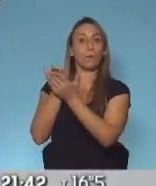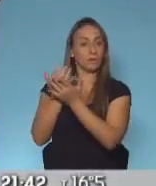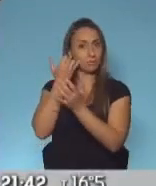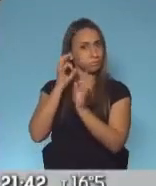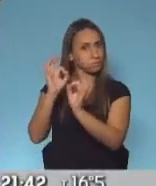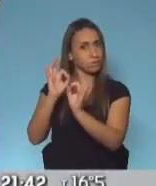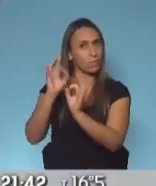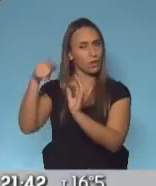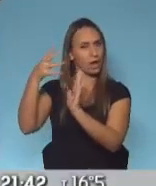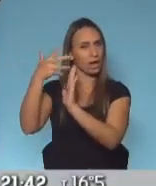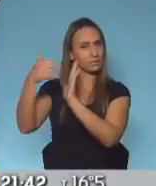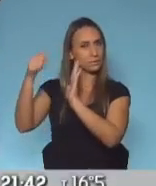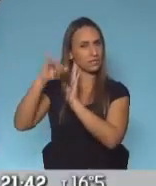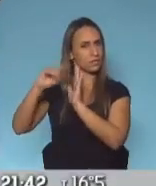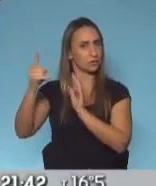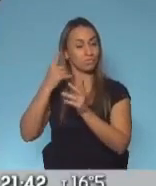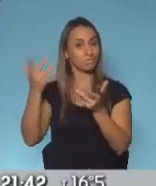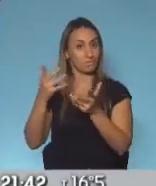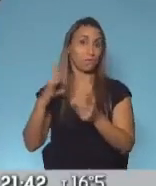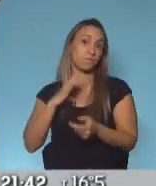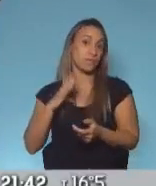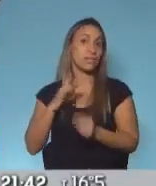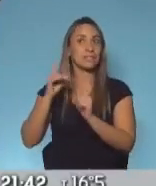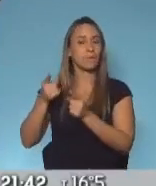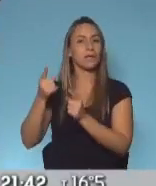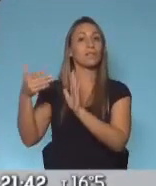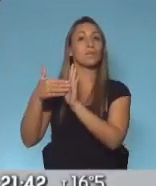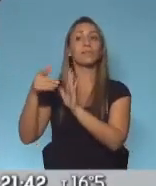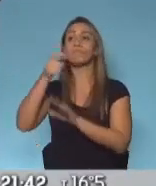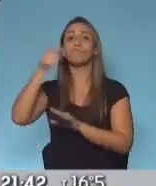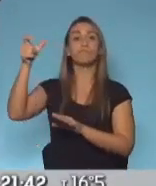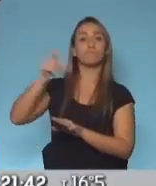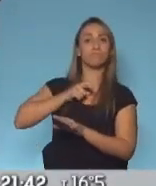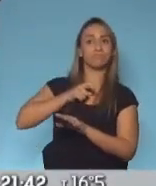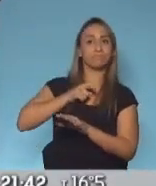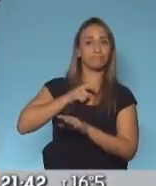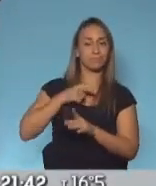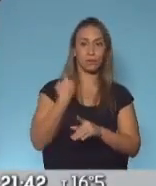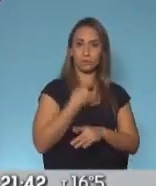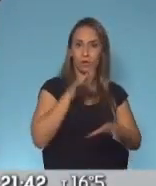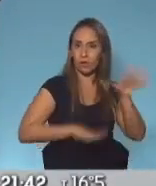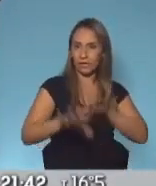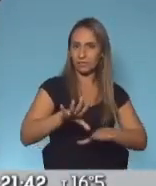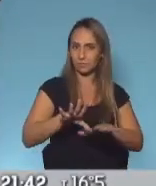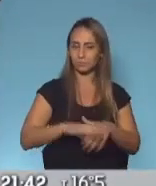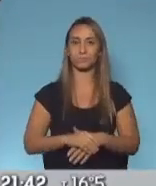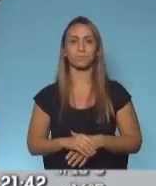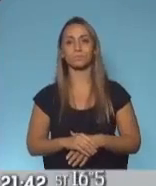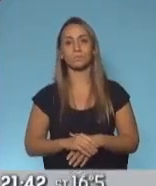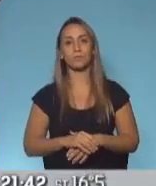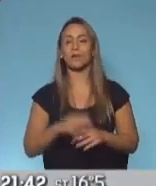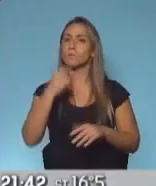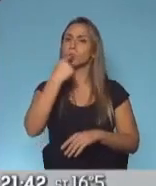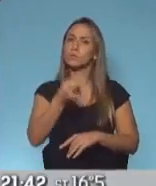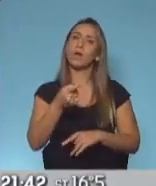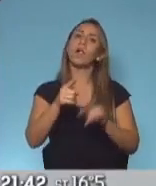con los bonistas, porque eso también marca cuáles son las obligaciones que Argentina tiene que llevar adelante. Massa, ¿hubo algún tipo de sondeo con